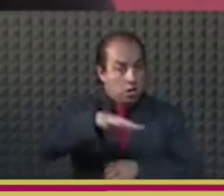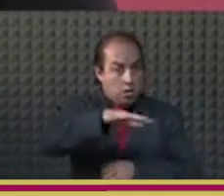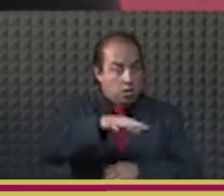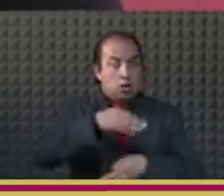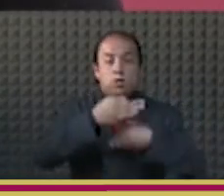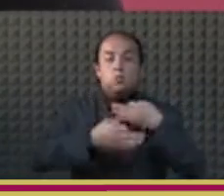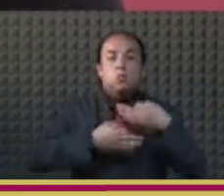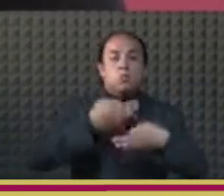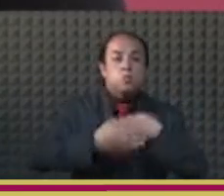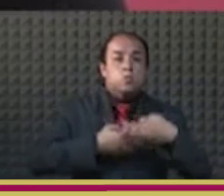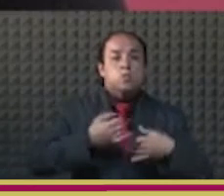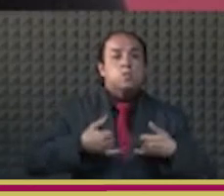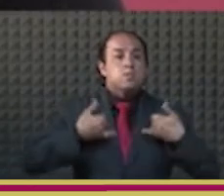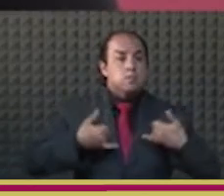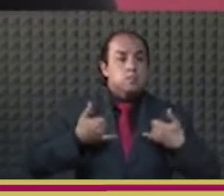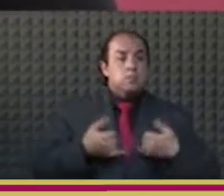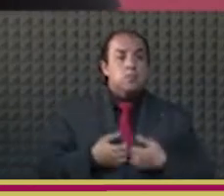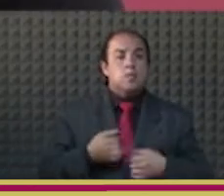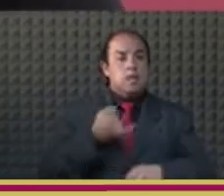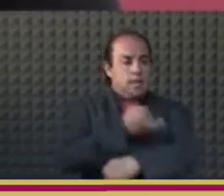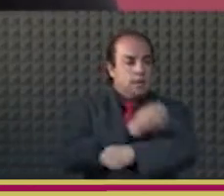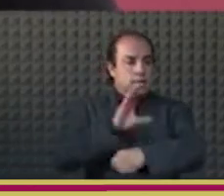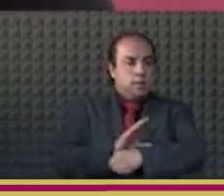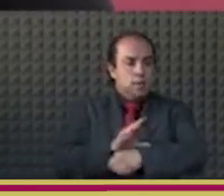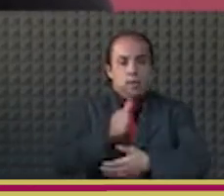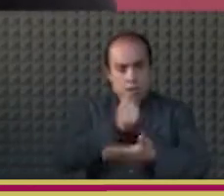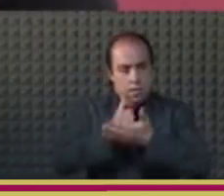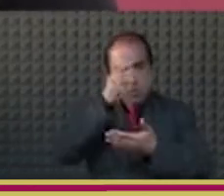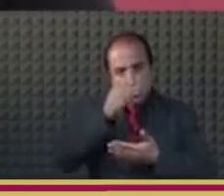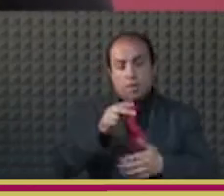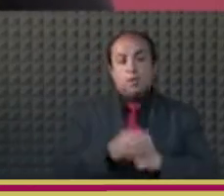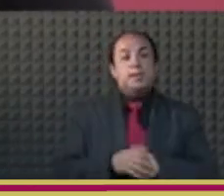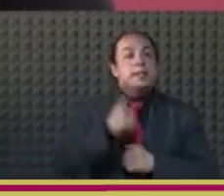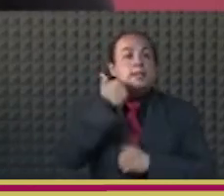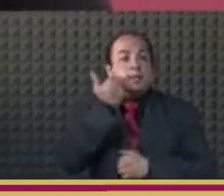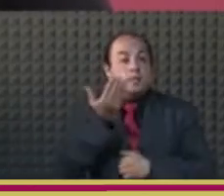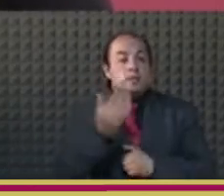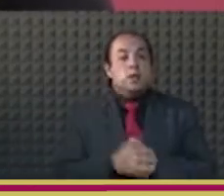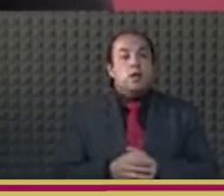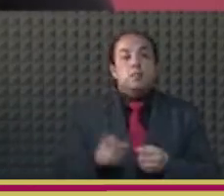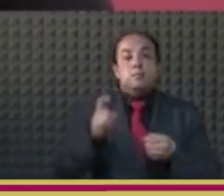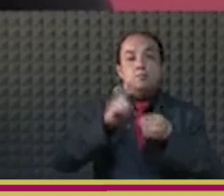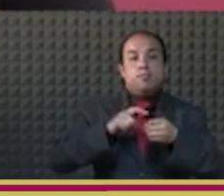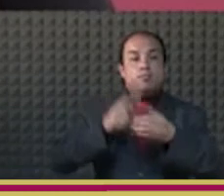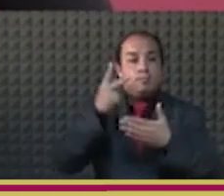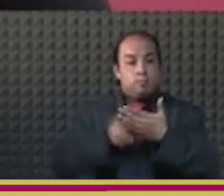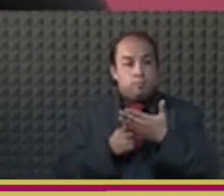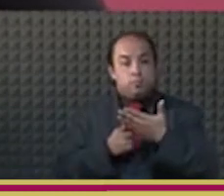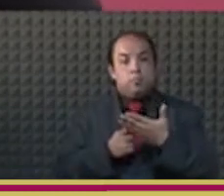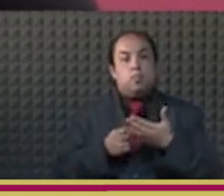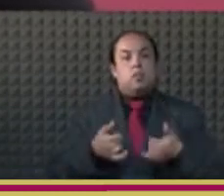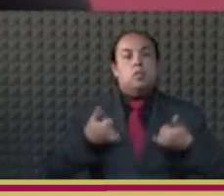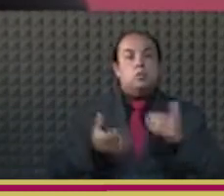para todos aquellos jóvenes de Iztacalco, de la Ciudad de México, que quieran formar parte del programa